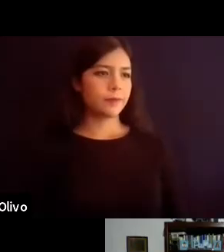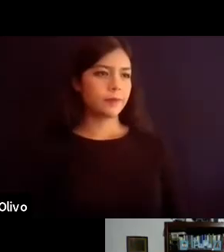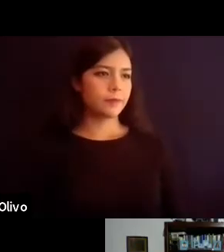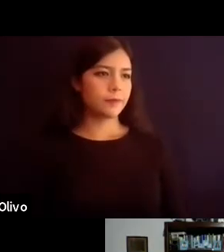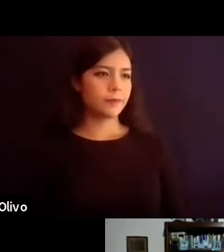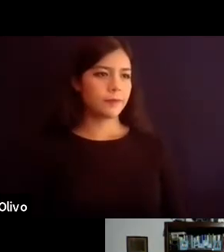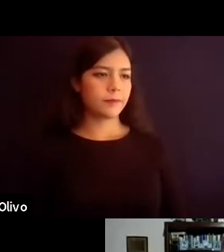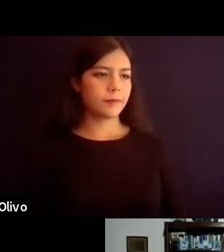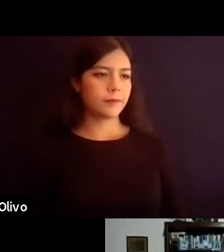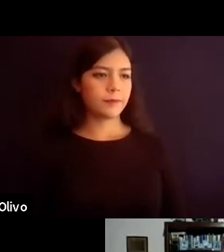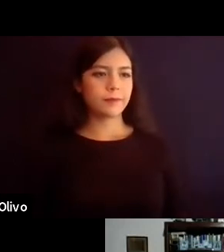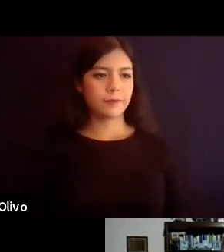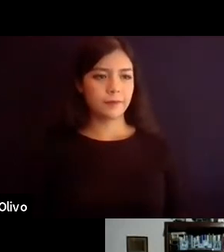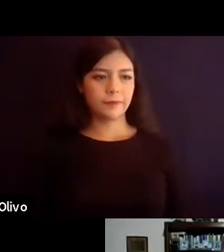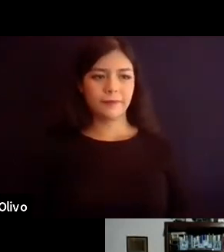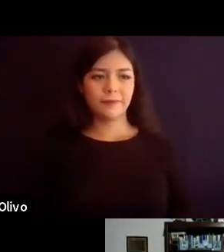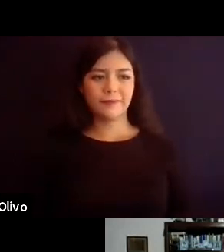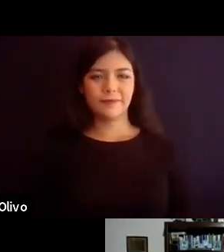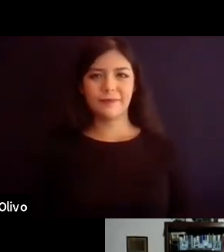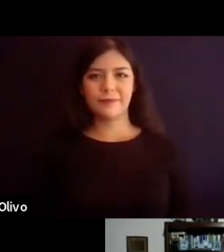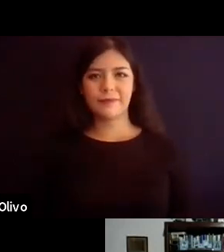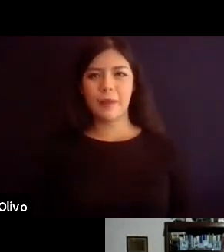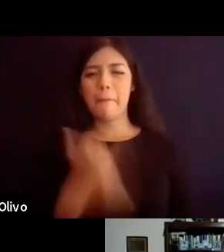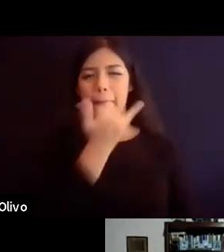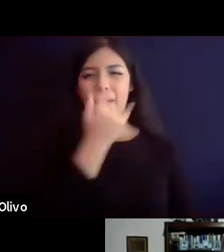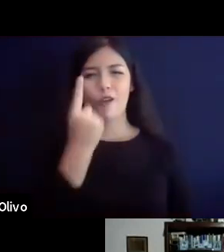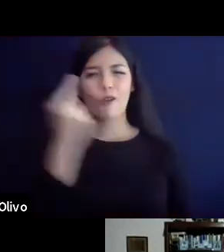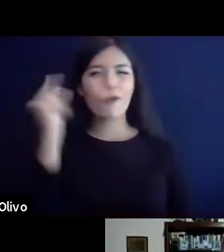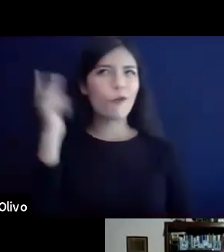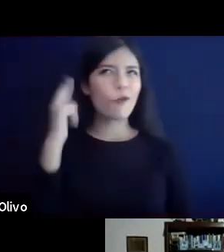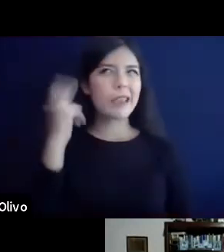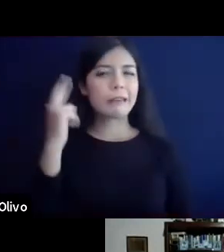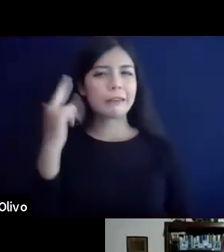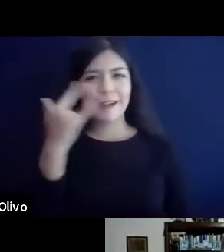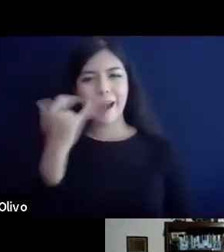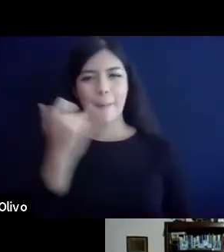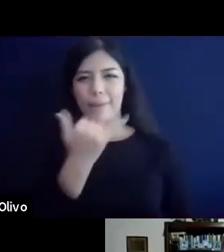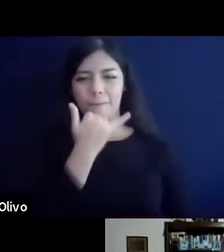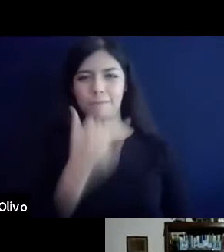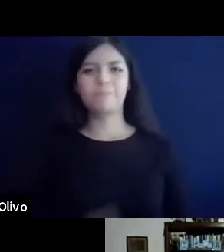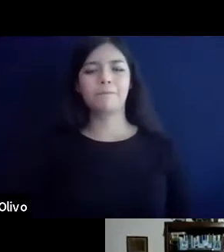¿Sí se escucha? Bueno, es un Sí, ruido, perdón. se escucha.